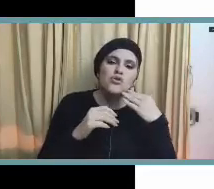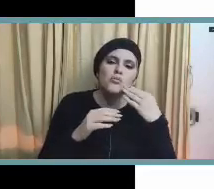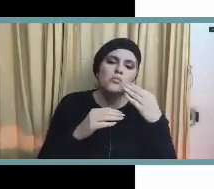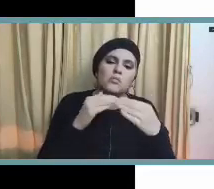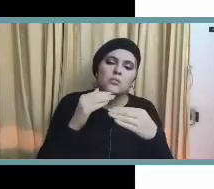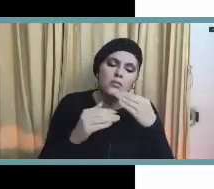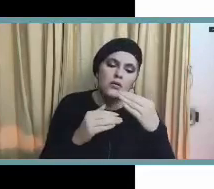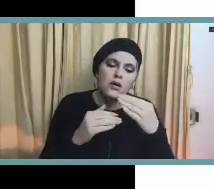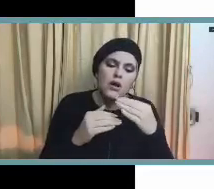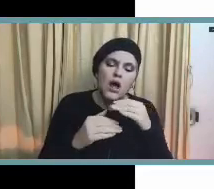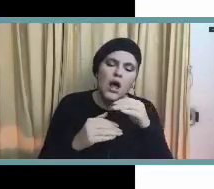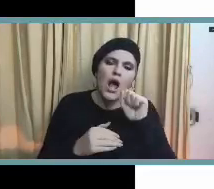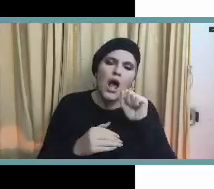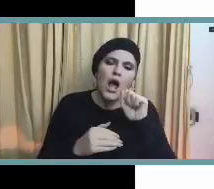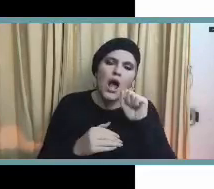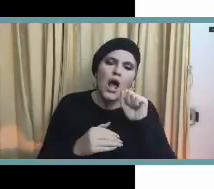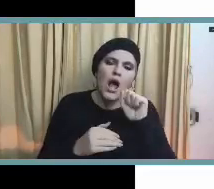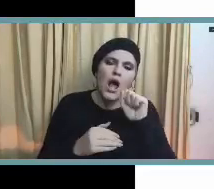por